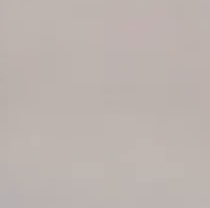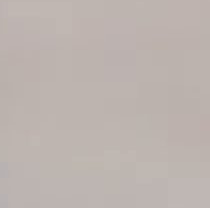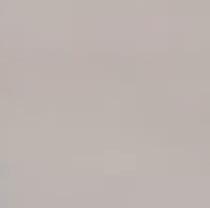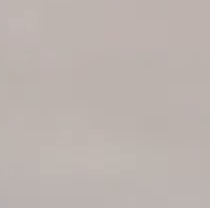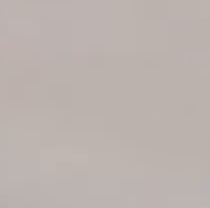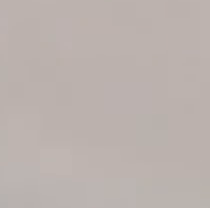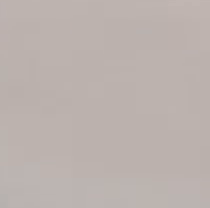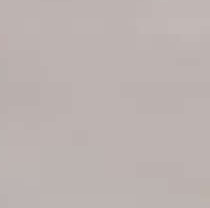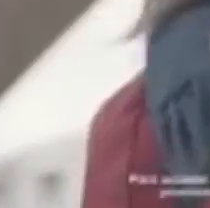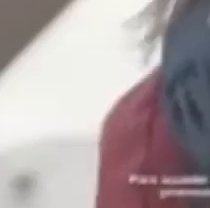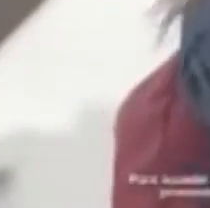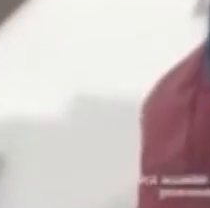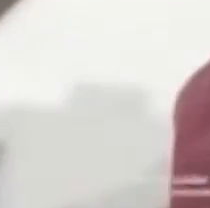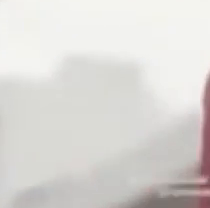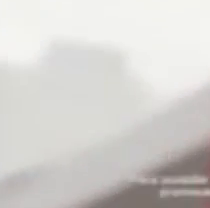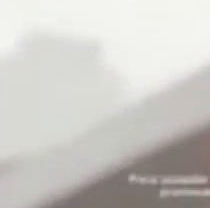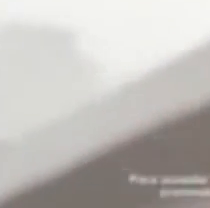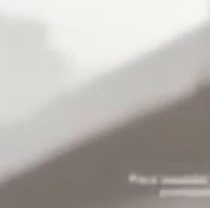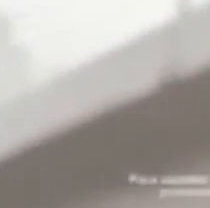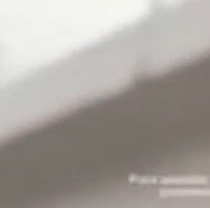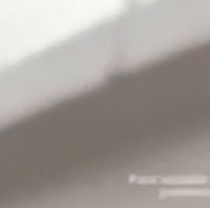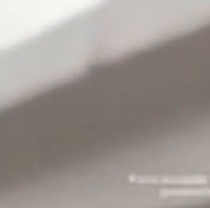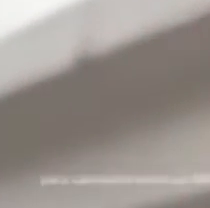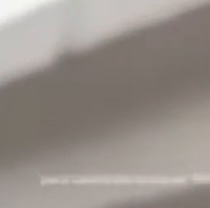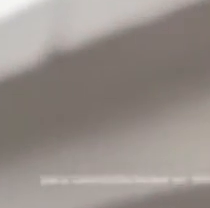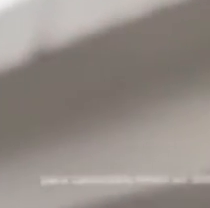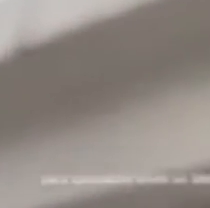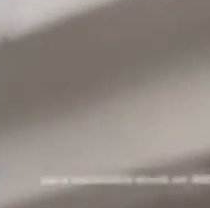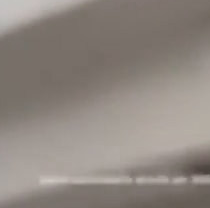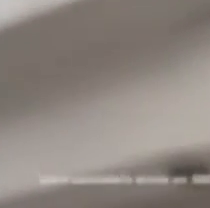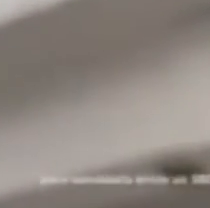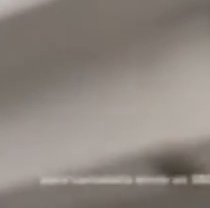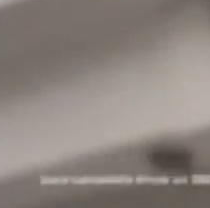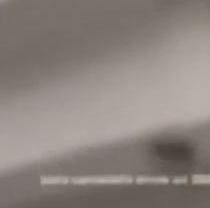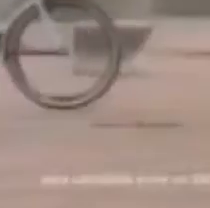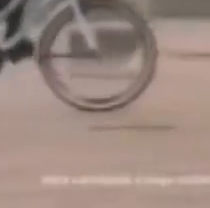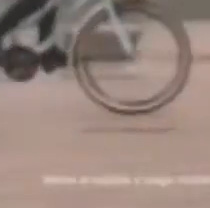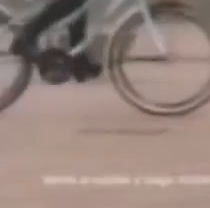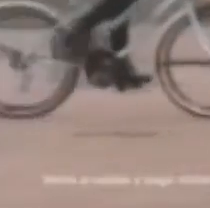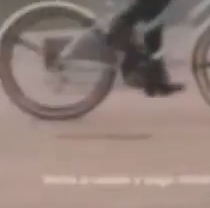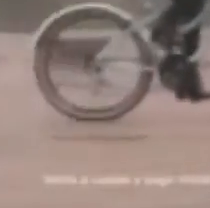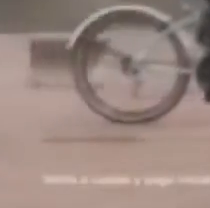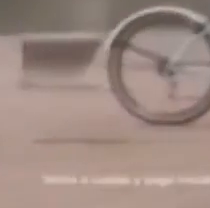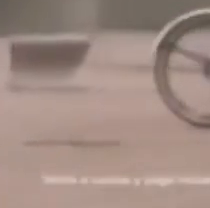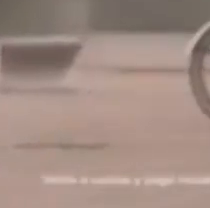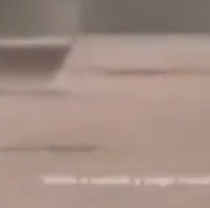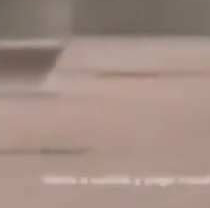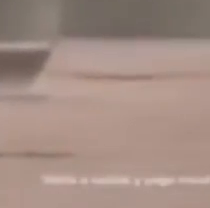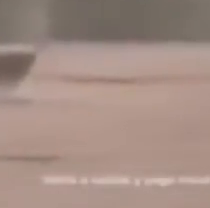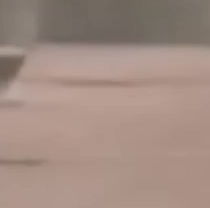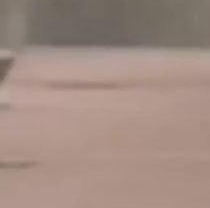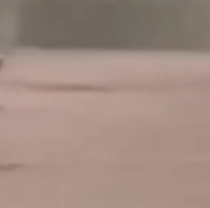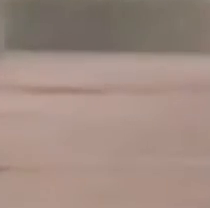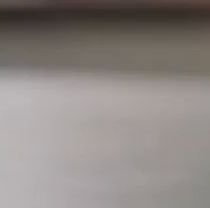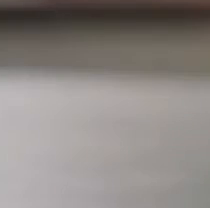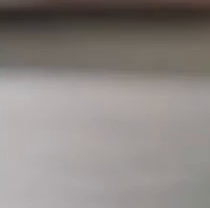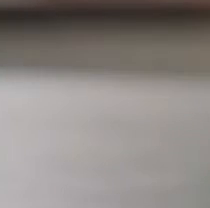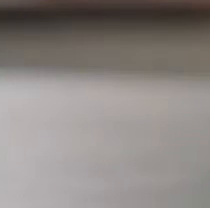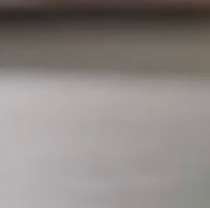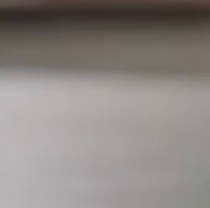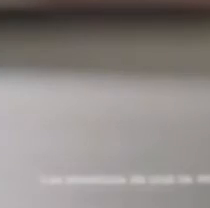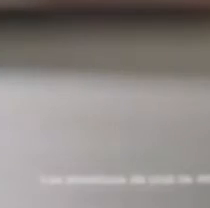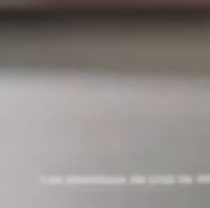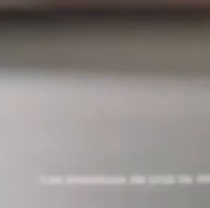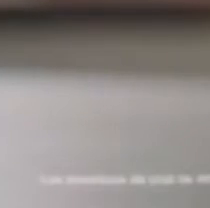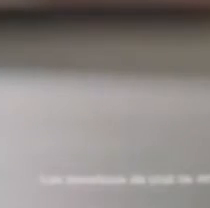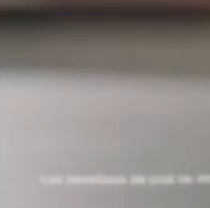La música que te define, vívela con Claro. Porque en Claro, los smartphones te dan gratis Claro Música ilimitada, que no consume tus datos. Llévate un Samsung Galaxy J2